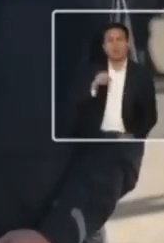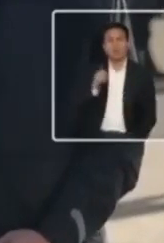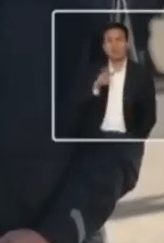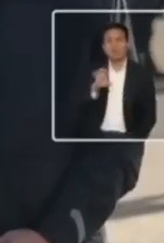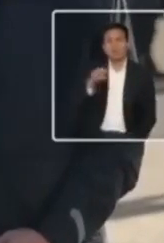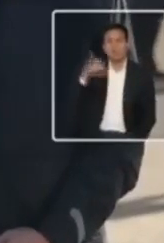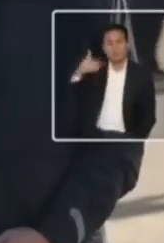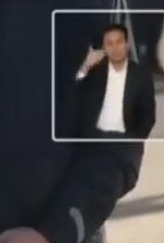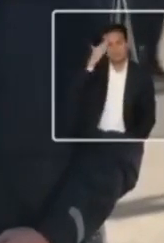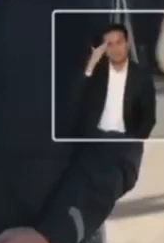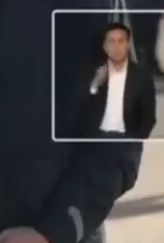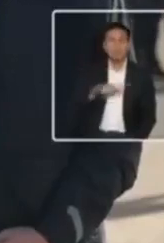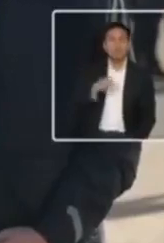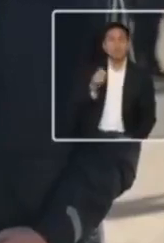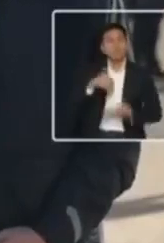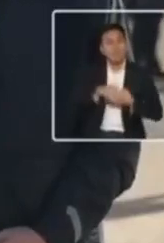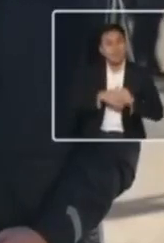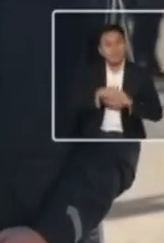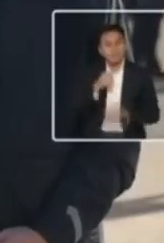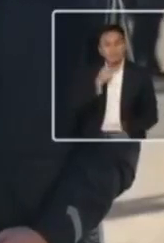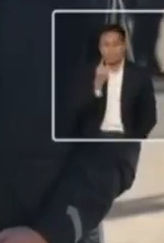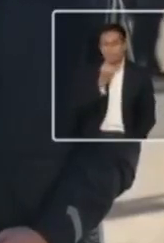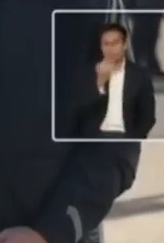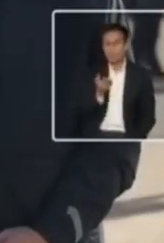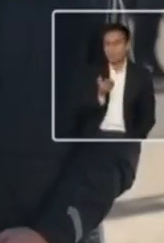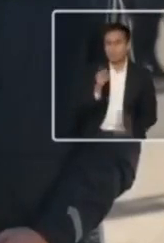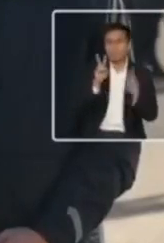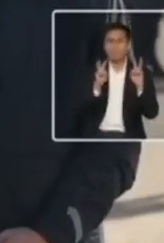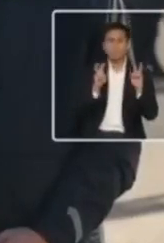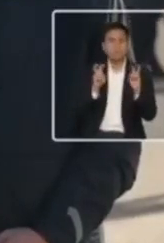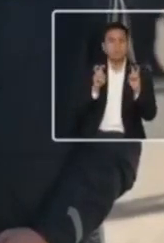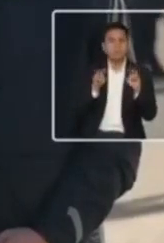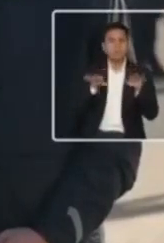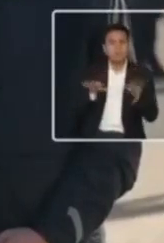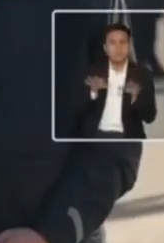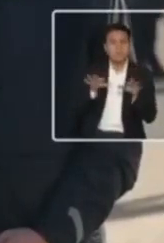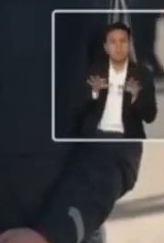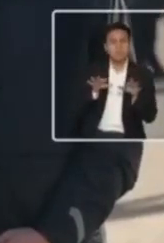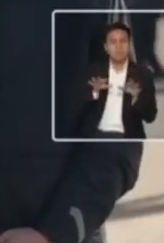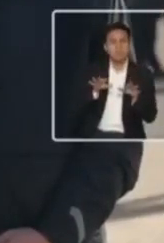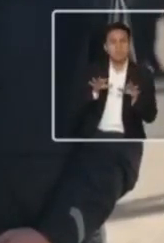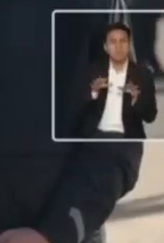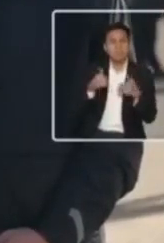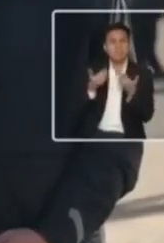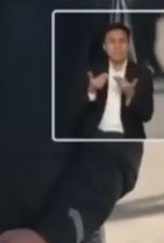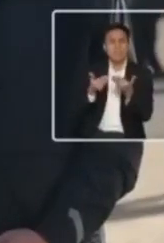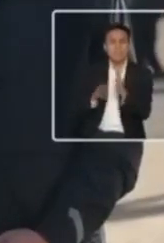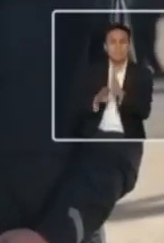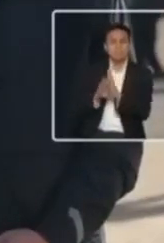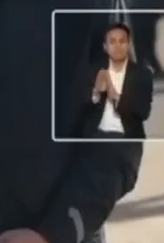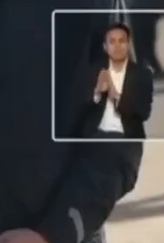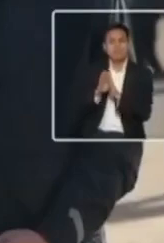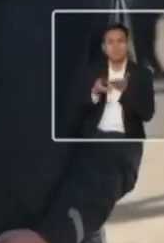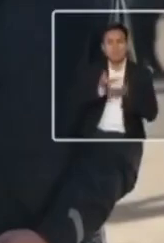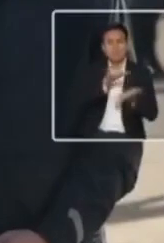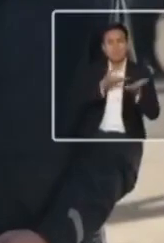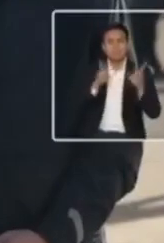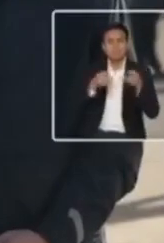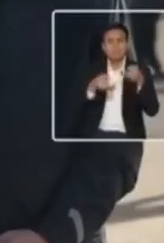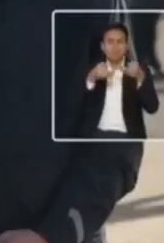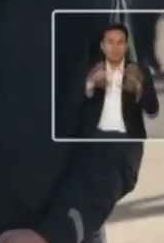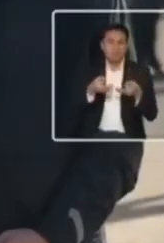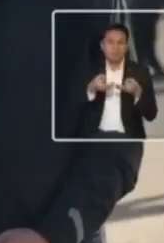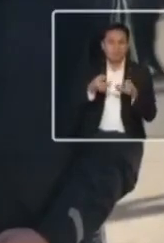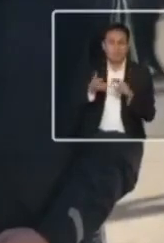días. Ministra, buenas tardes. Preguntarle sobre las tratativas que usted llevaba para poder darle un reimpulso al Fast Track en materia de seguridad con